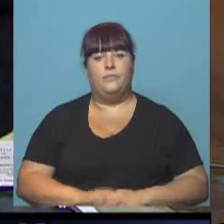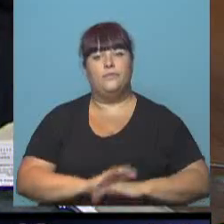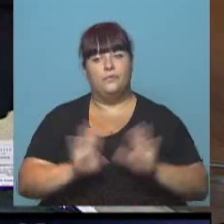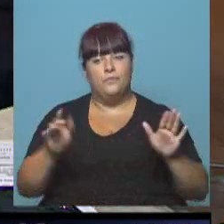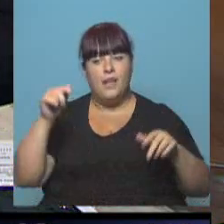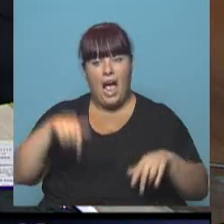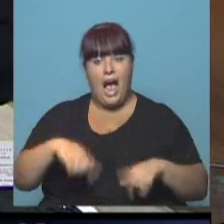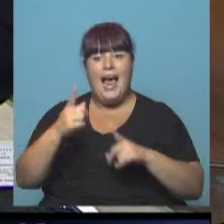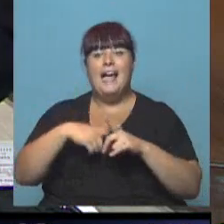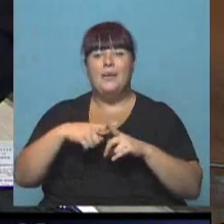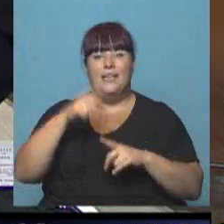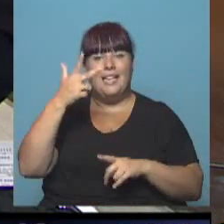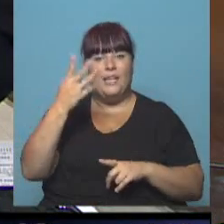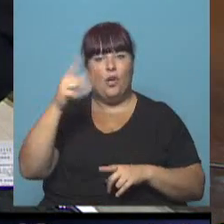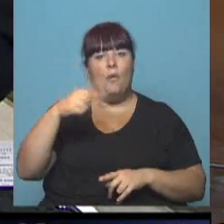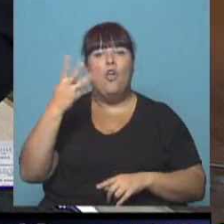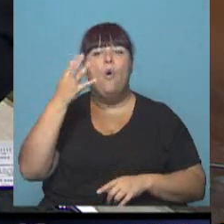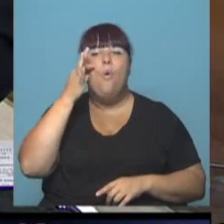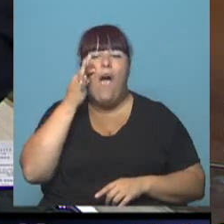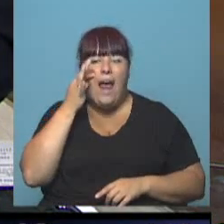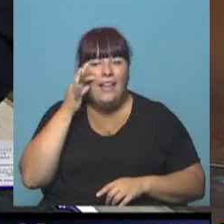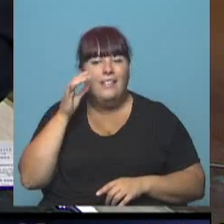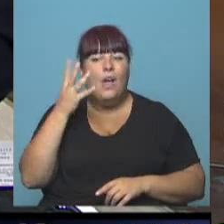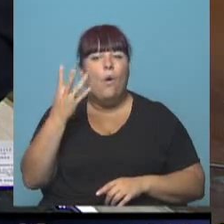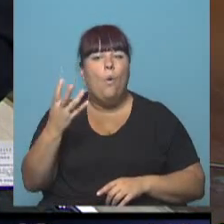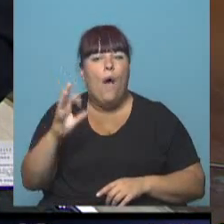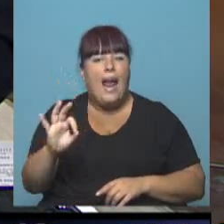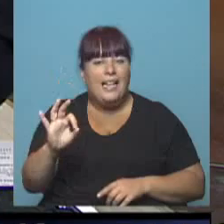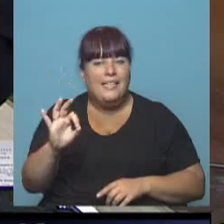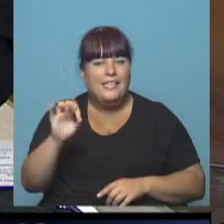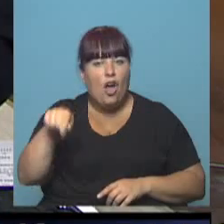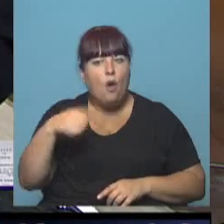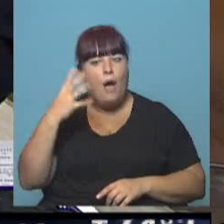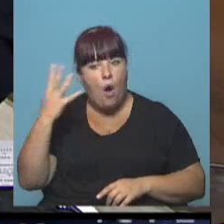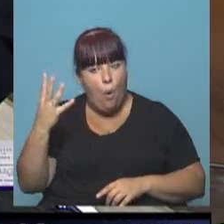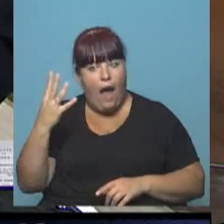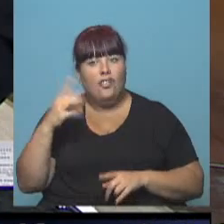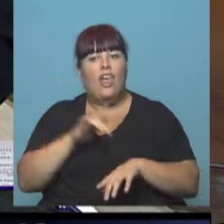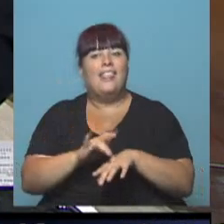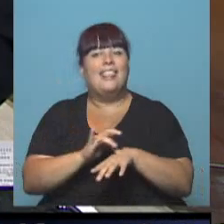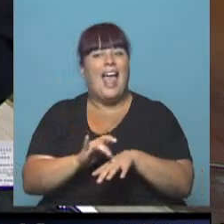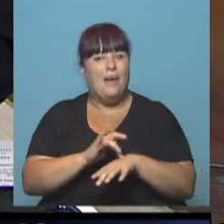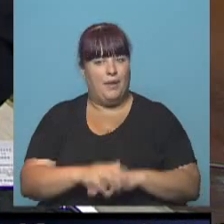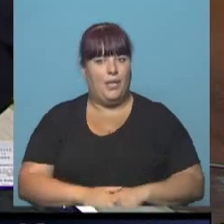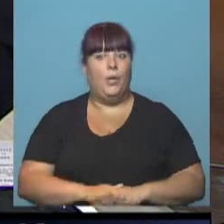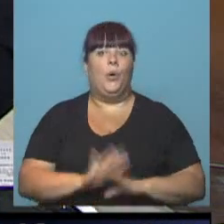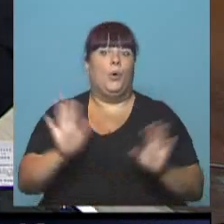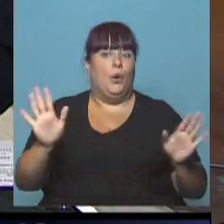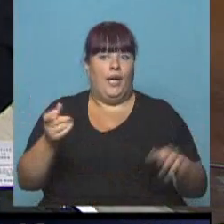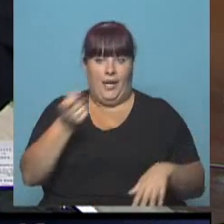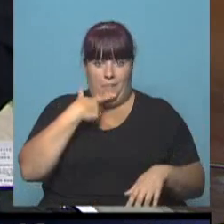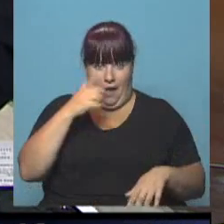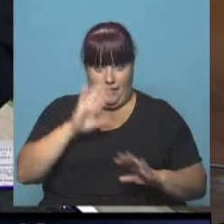Bueno, en este momento la temperatura 34,2, 40, sí, 4, 40. 4, sí. La sensación térmica. Bueno, para